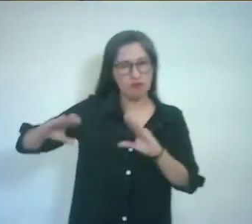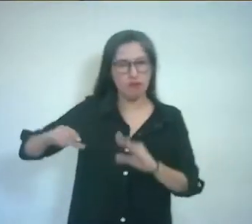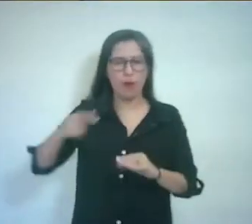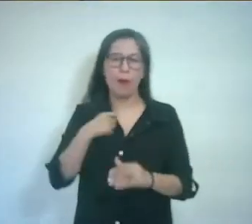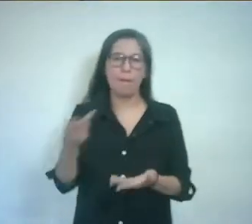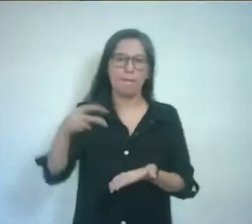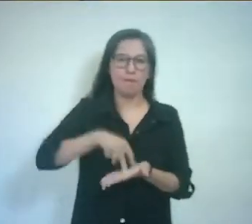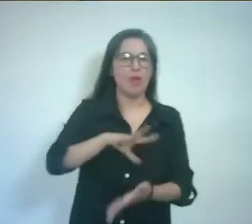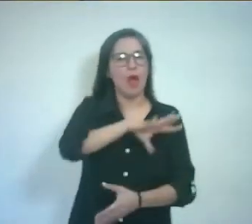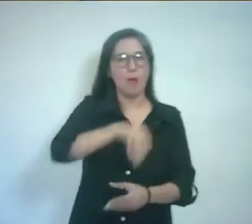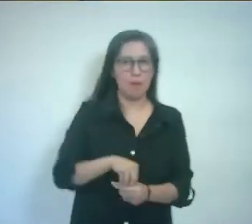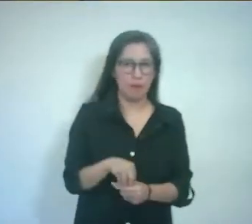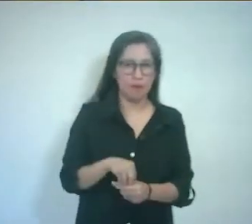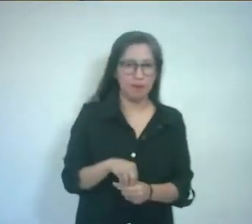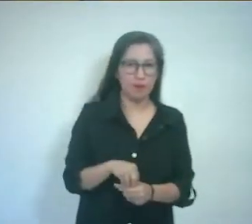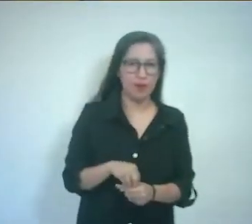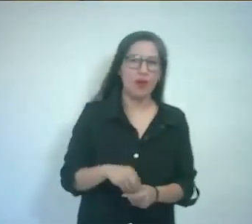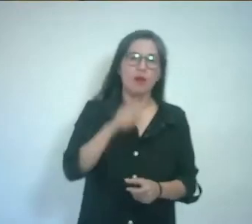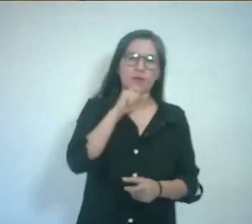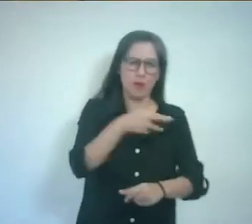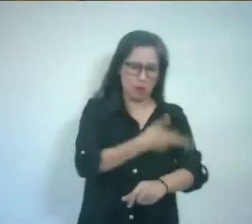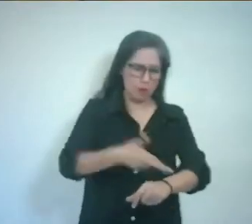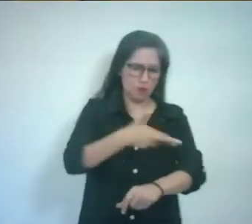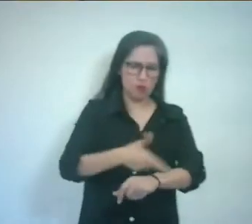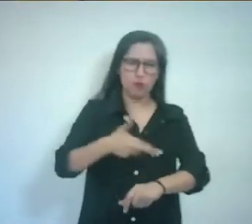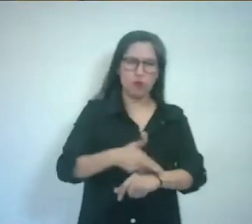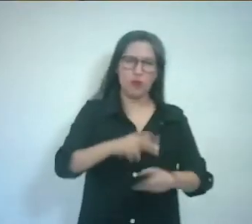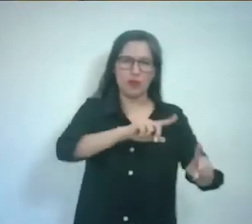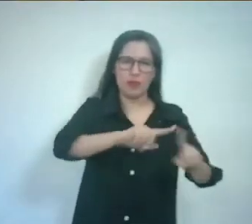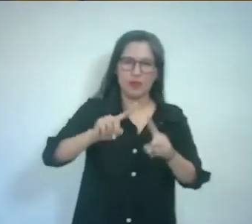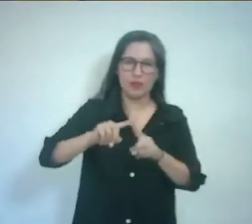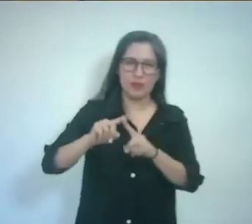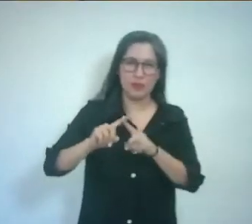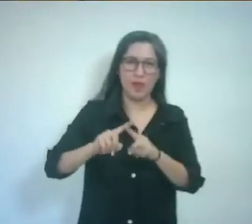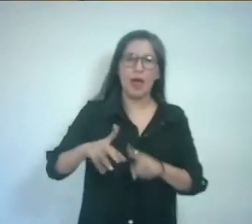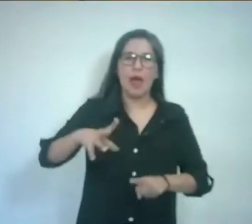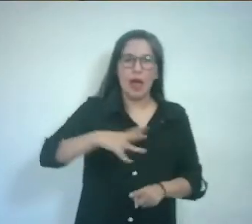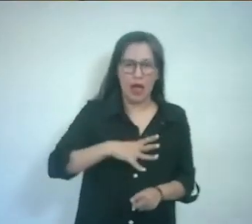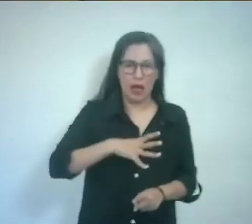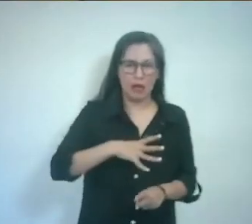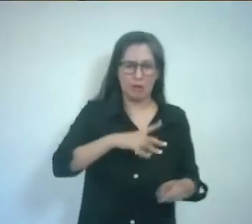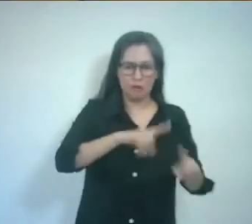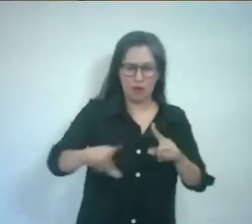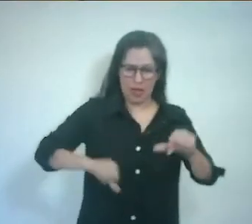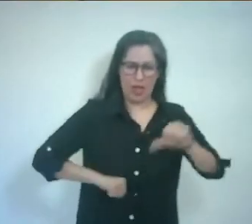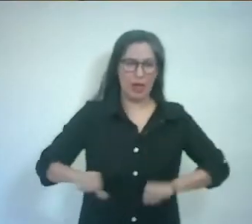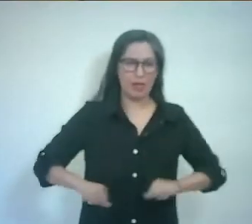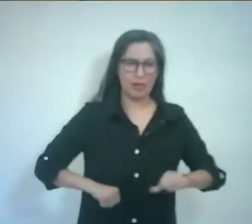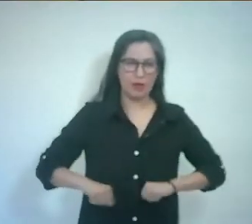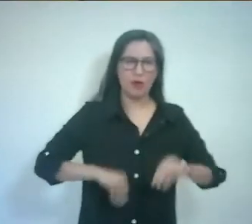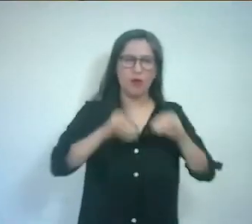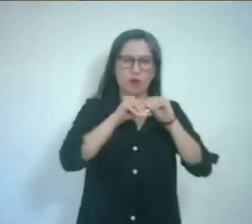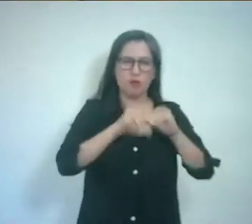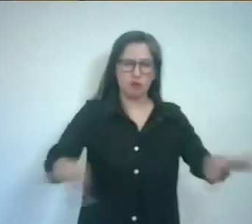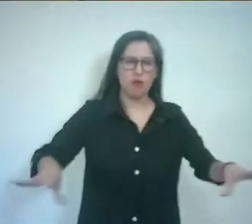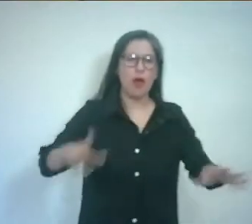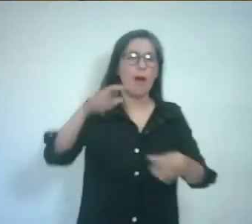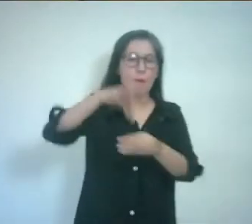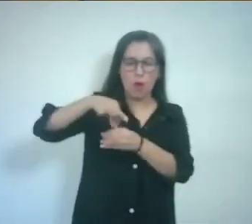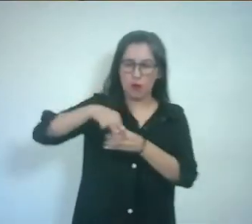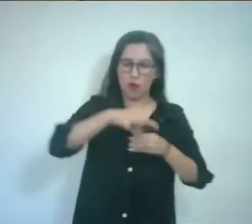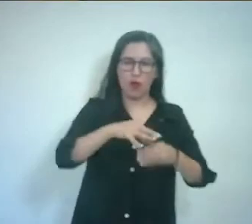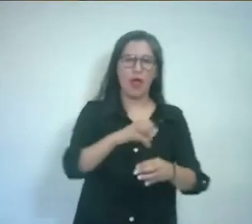electorales locales. Junto con los organismos desconcentrados, se llevaron a cabo diversas actividades de promoción al voto y educación